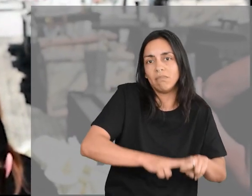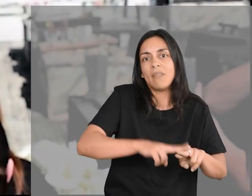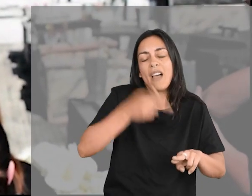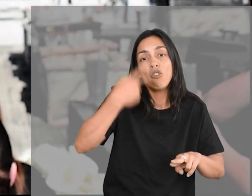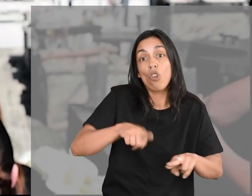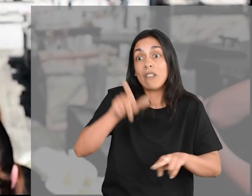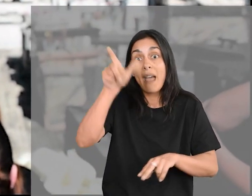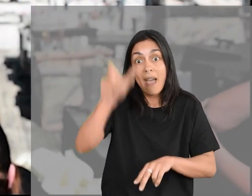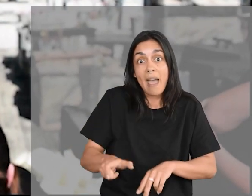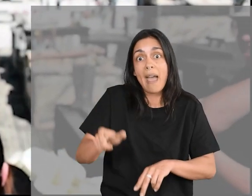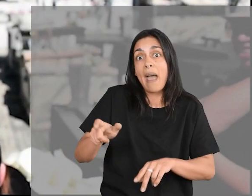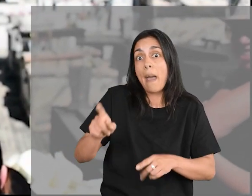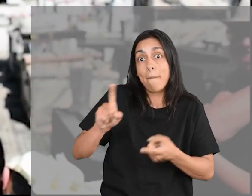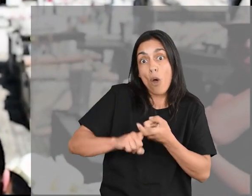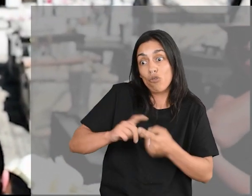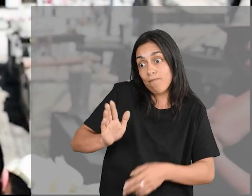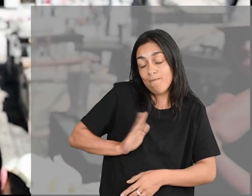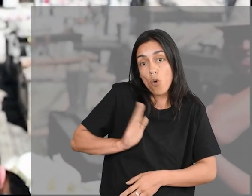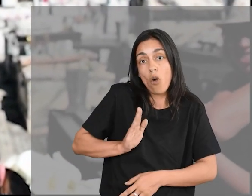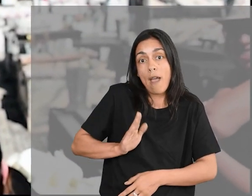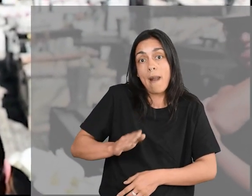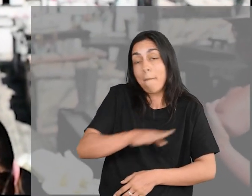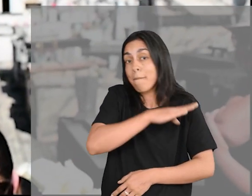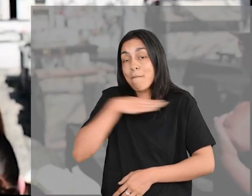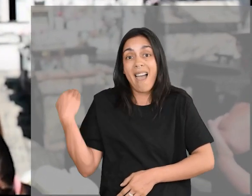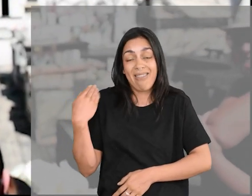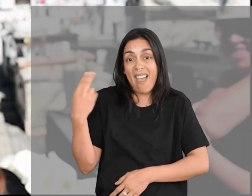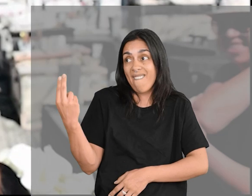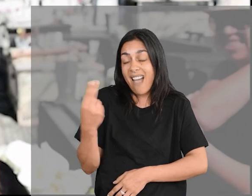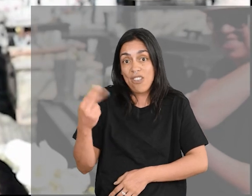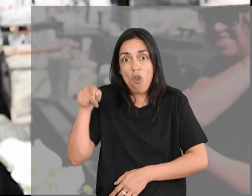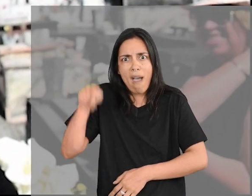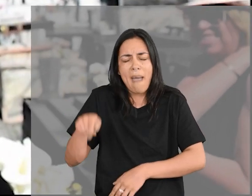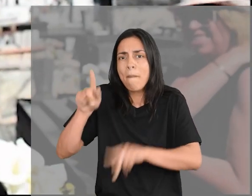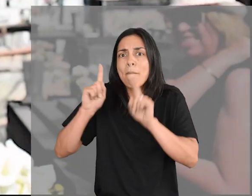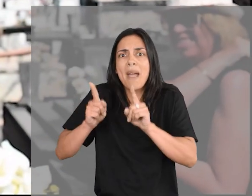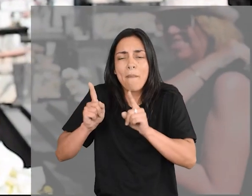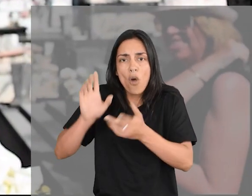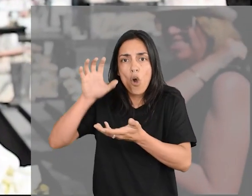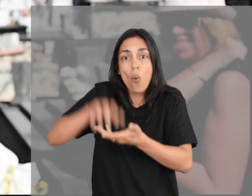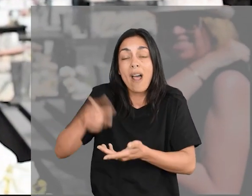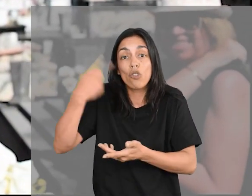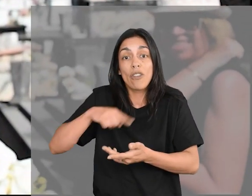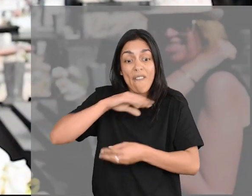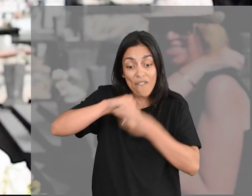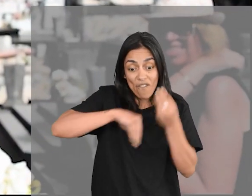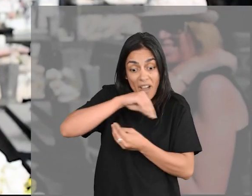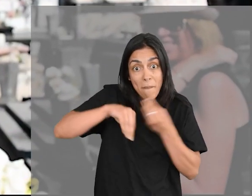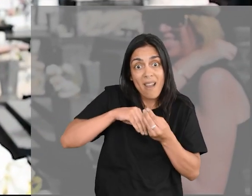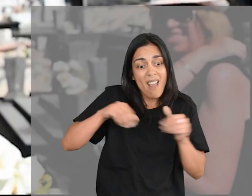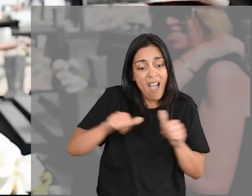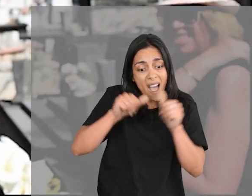Y durante su sepelio ella se suicida en un baño y la familia mandó a hacer en bajo relieve